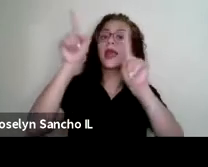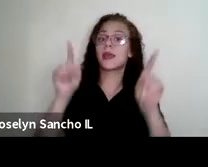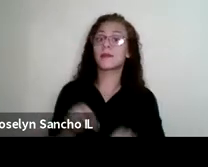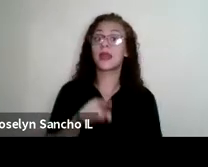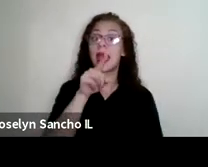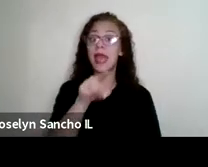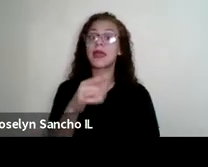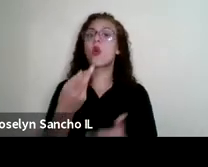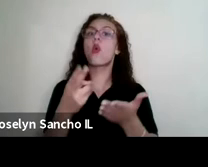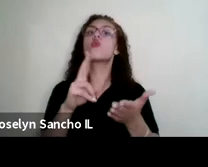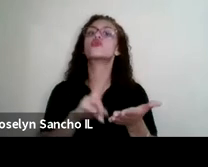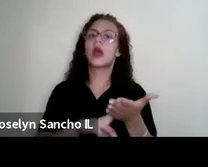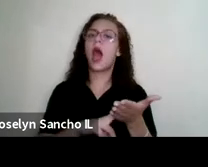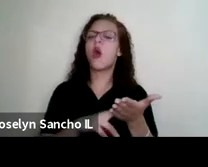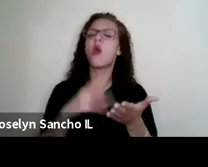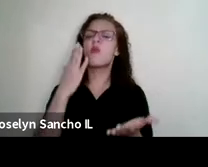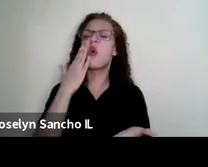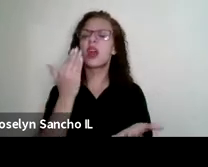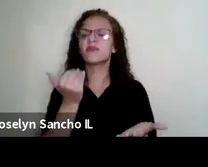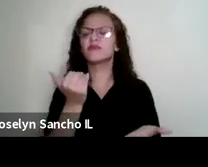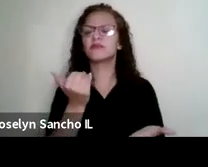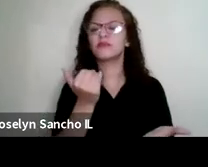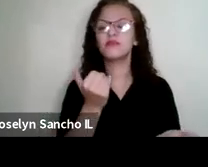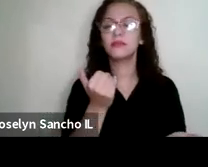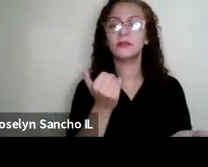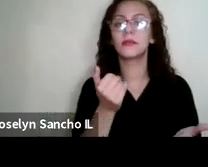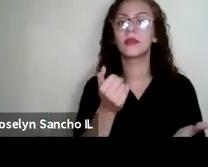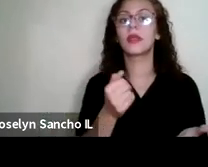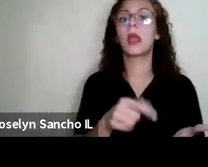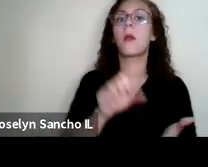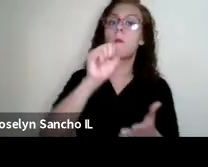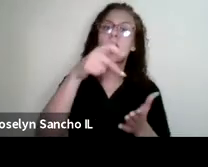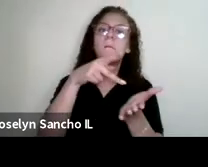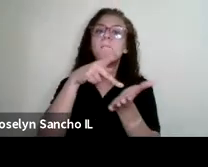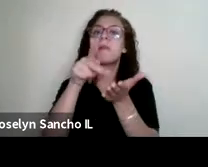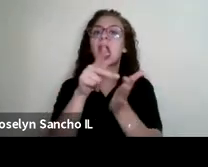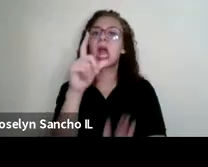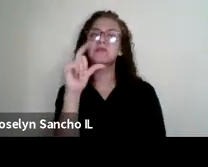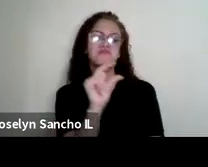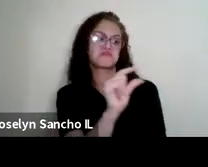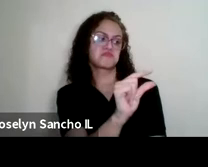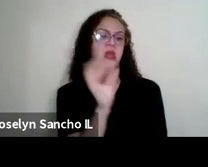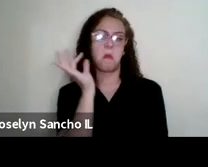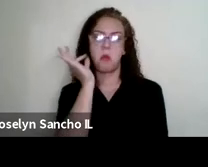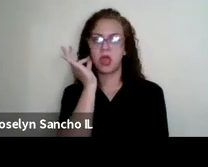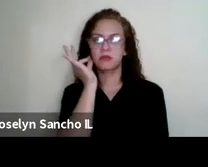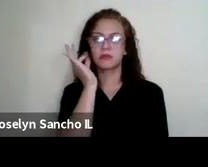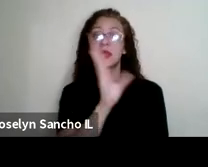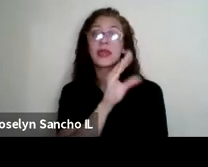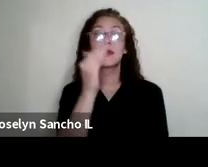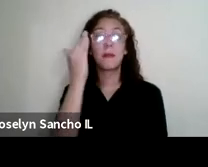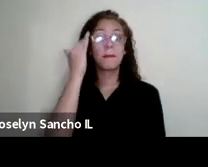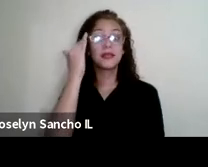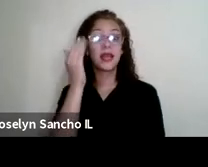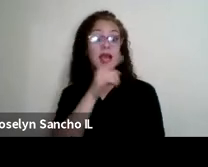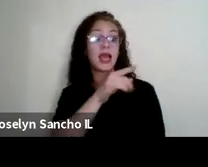habían contratado porque les podían pagar sueldos más bajos y además porque consideraban que el